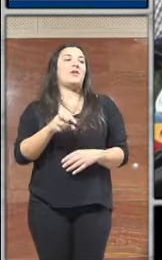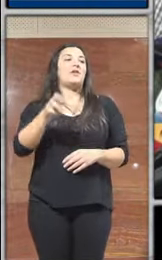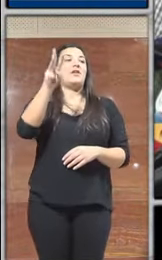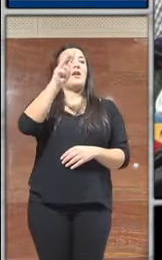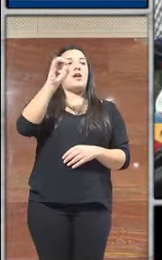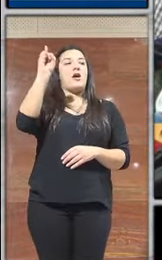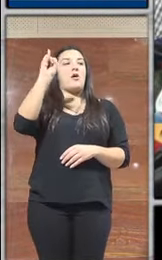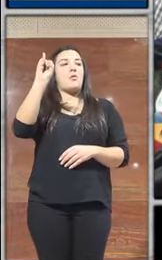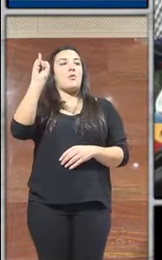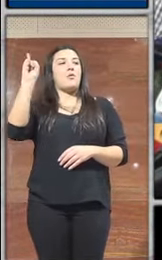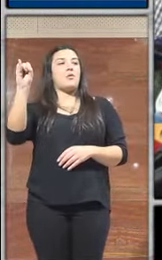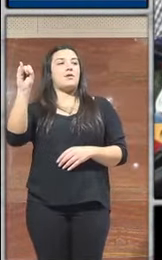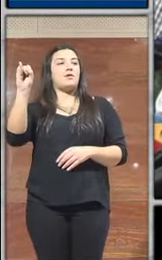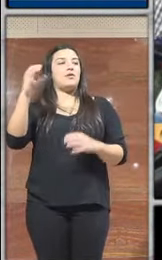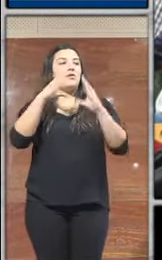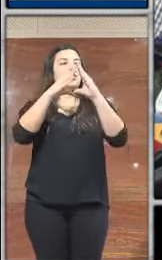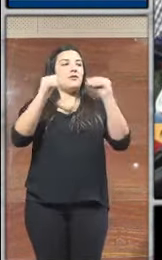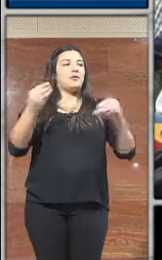Universidad de las Illes Baleas